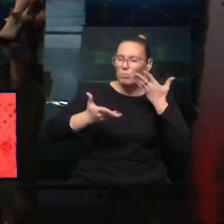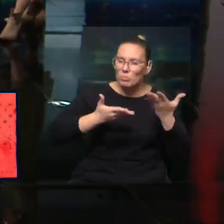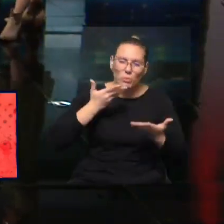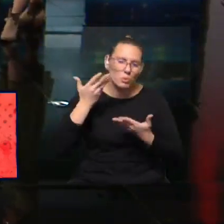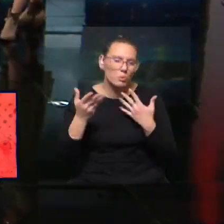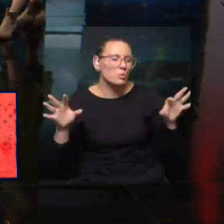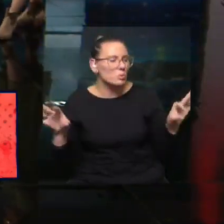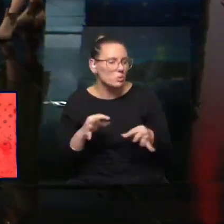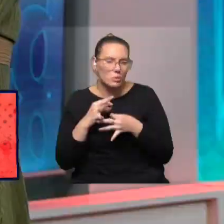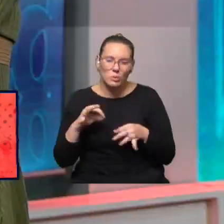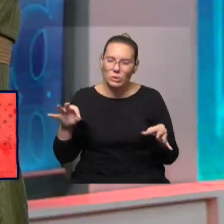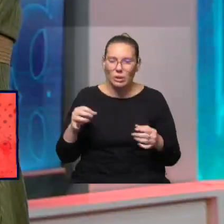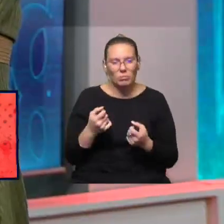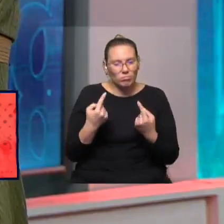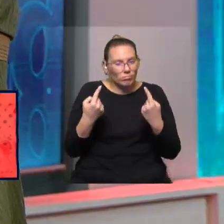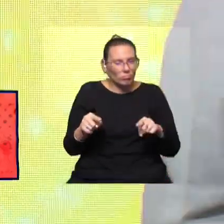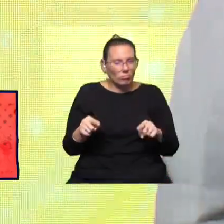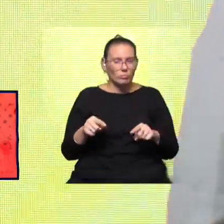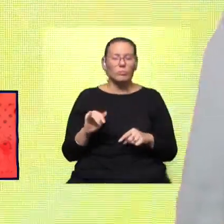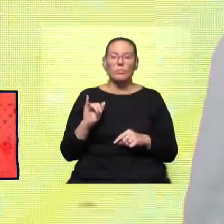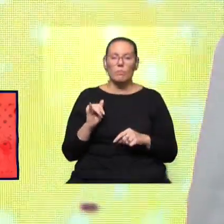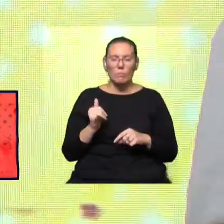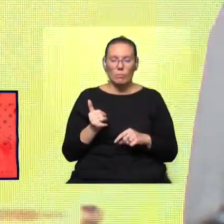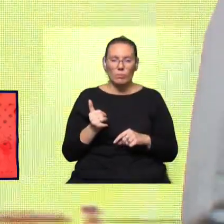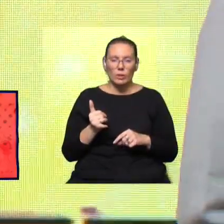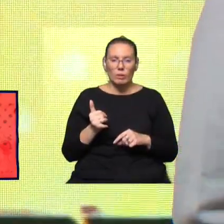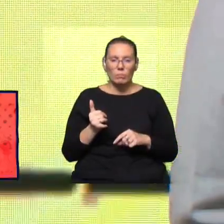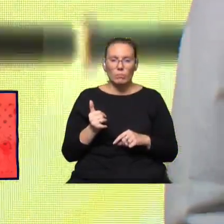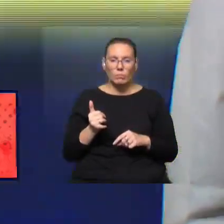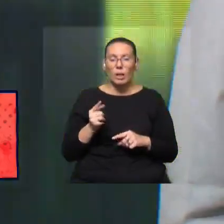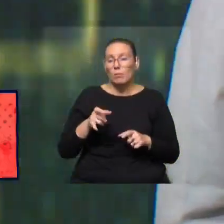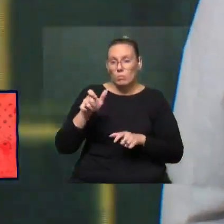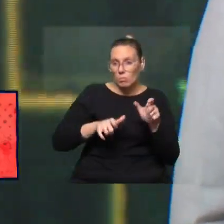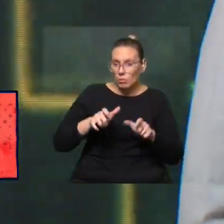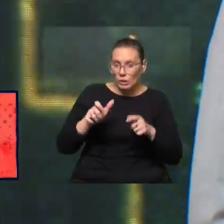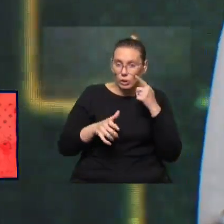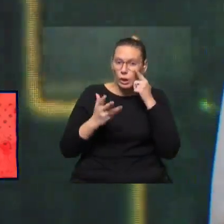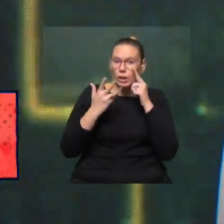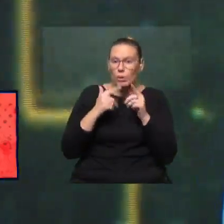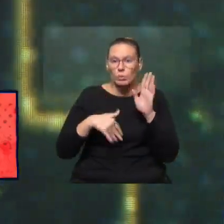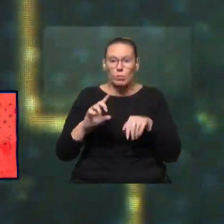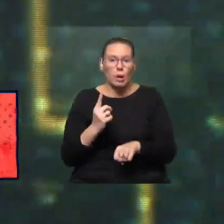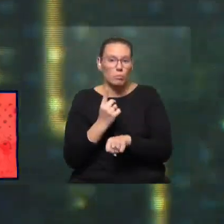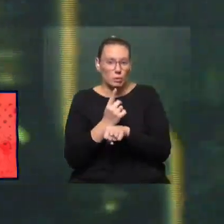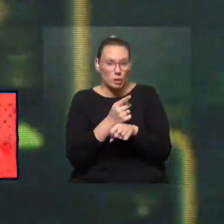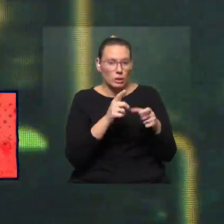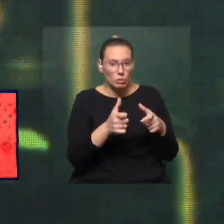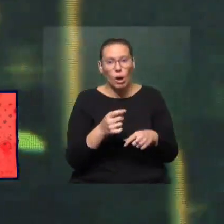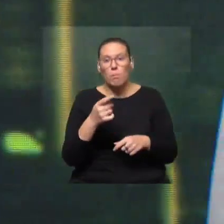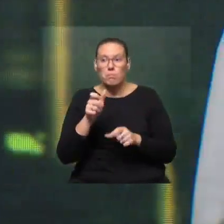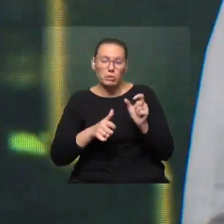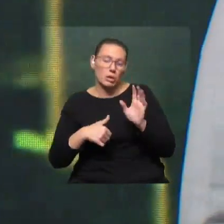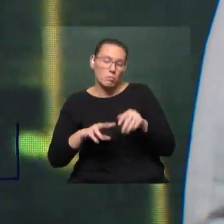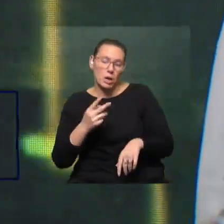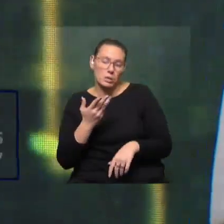no diferente totalmente o sea hay gente que le gustó más el primero hay gente que le gusta más el segundo